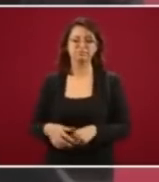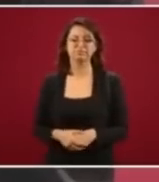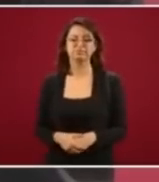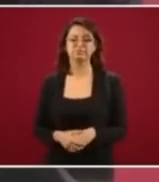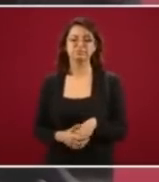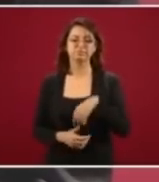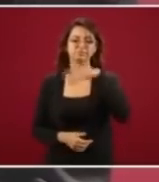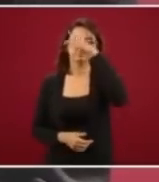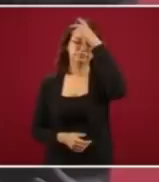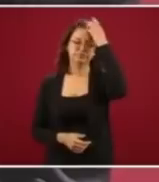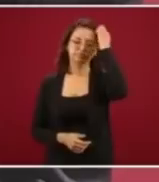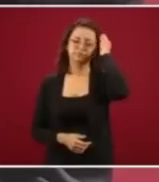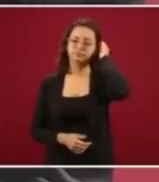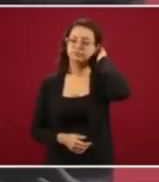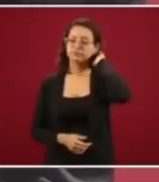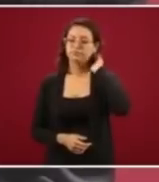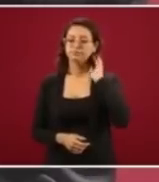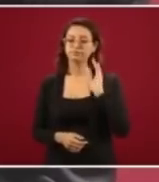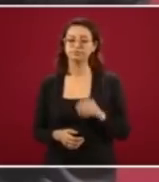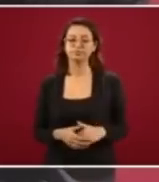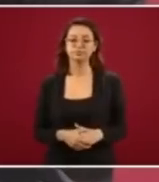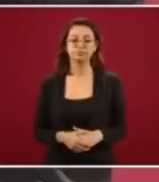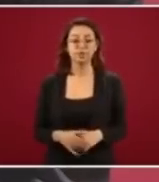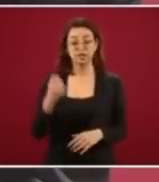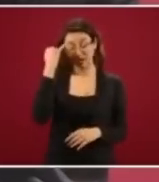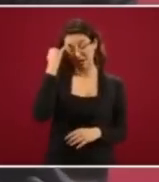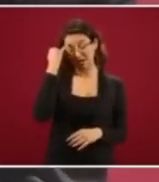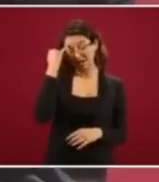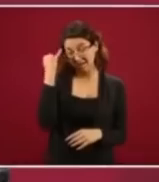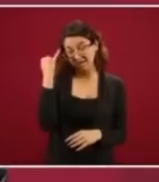imagínense los que manejaron